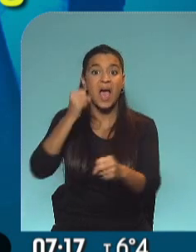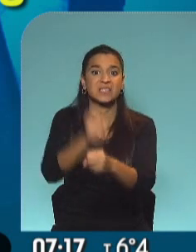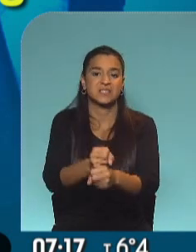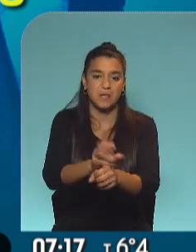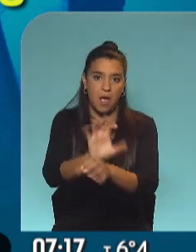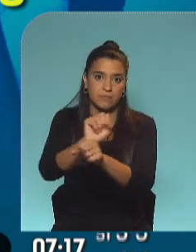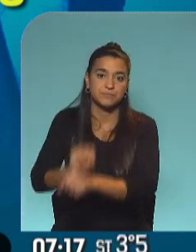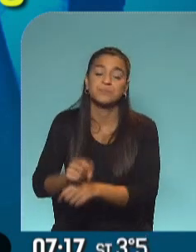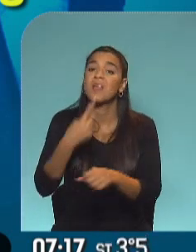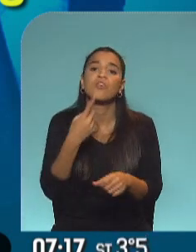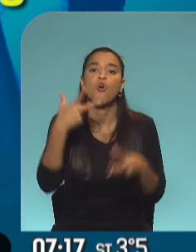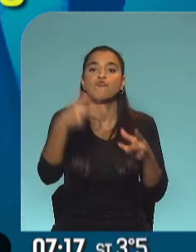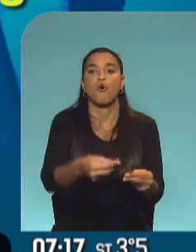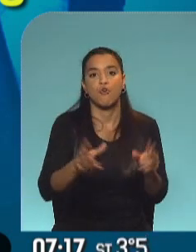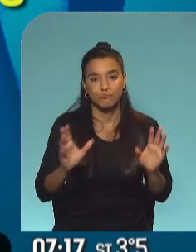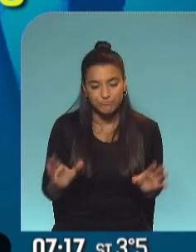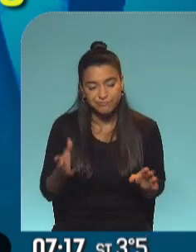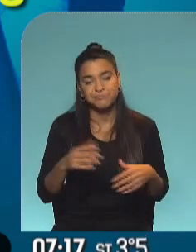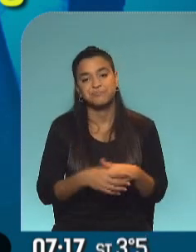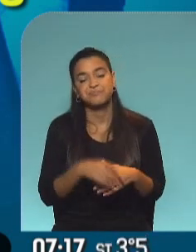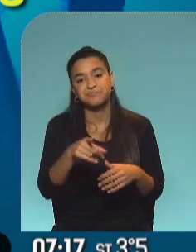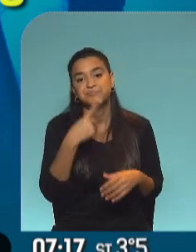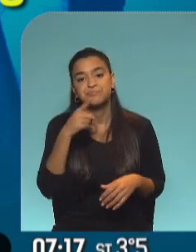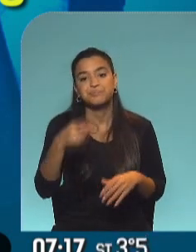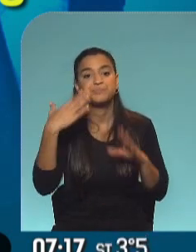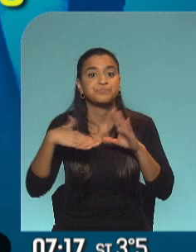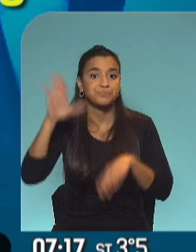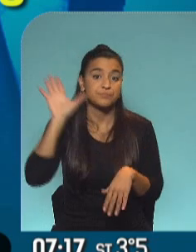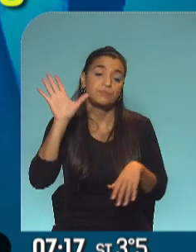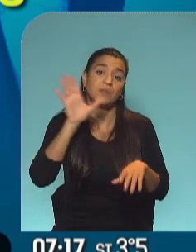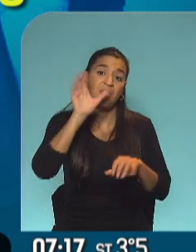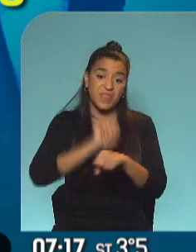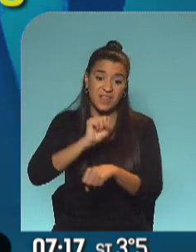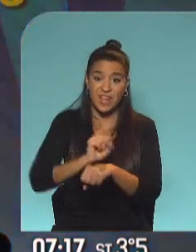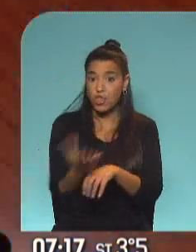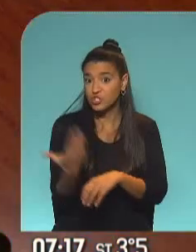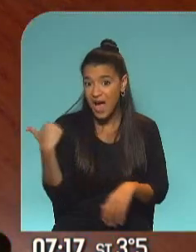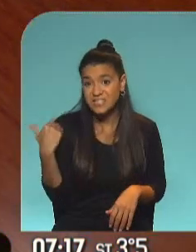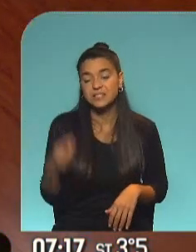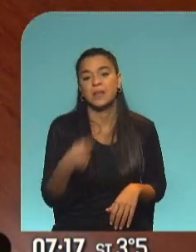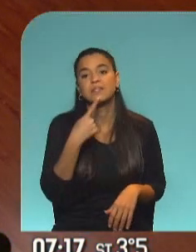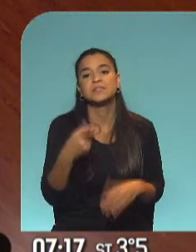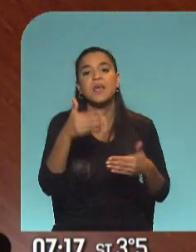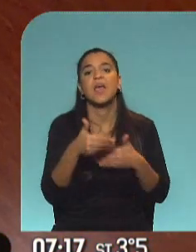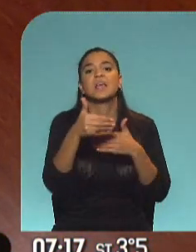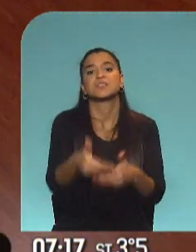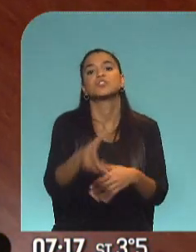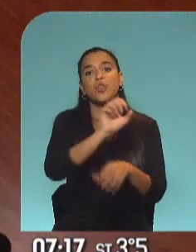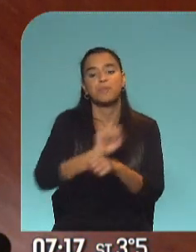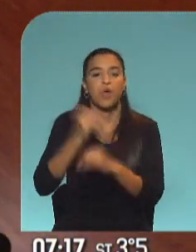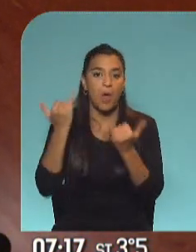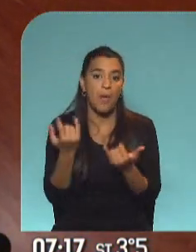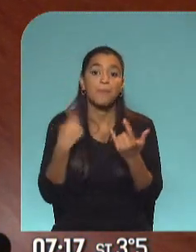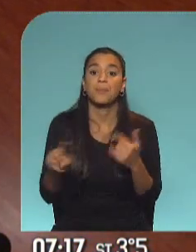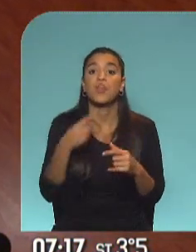proceso y se la negaron. ¿Significa algo esto? Mira, la mayoría de los detenidos ayer contaban con una exención de prisión. Sin